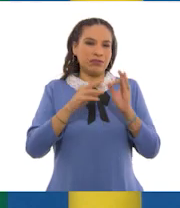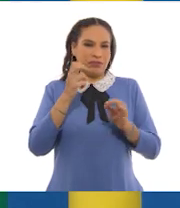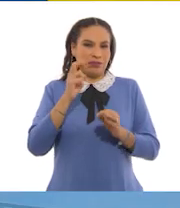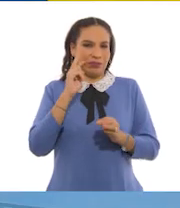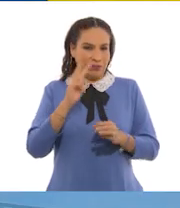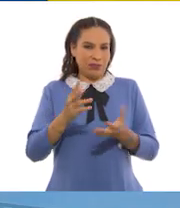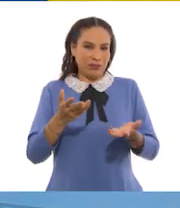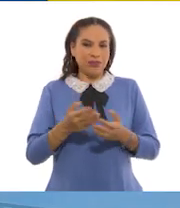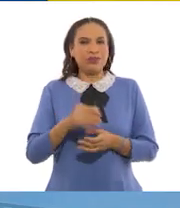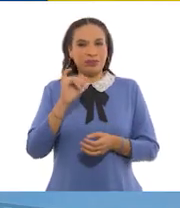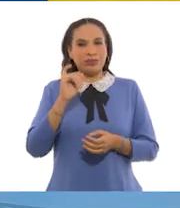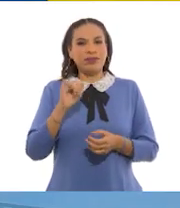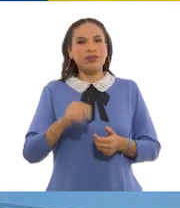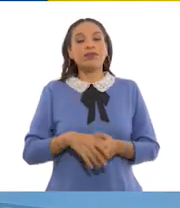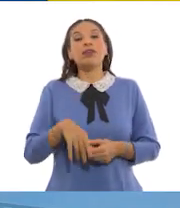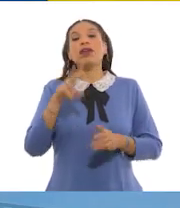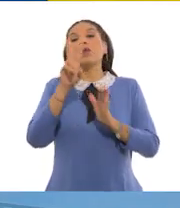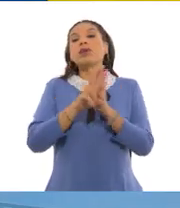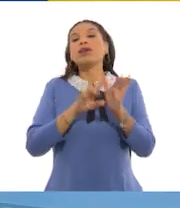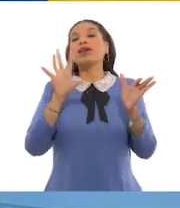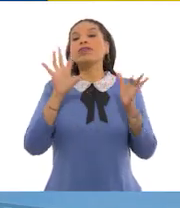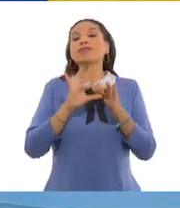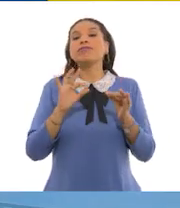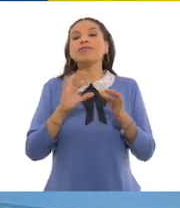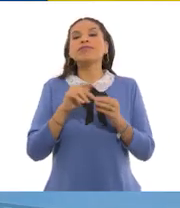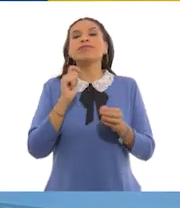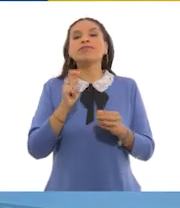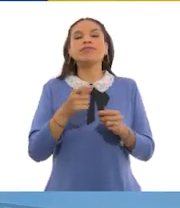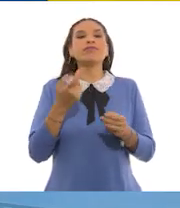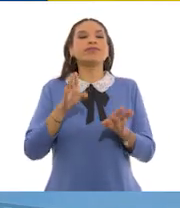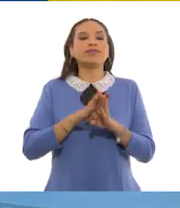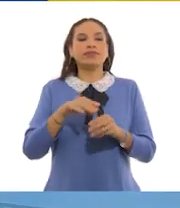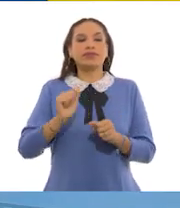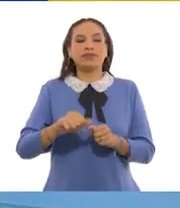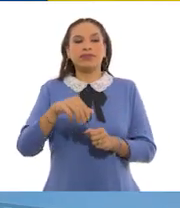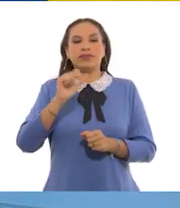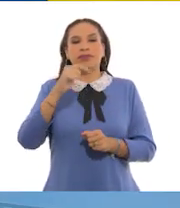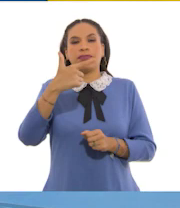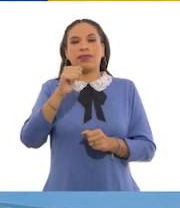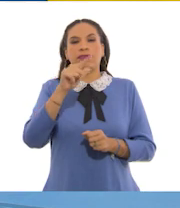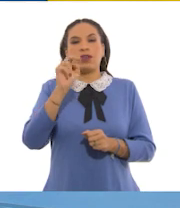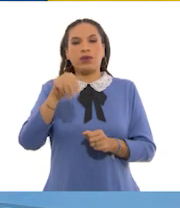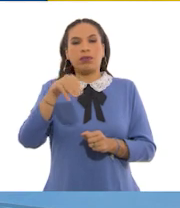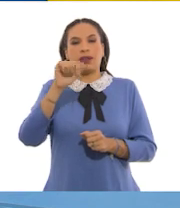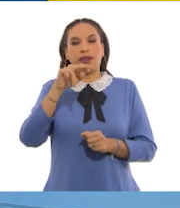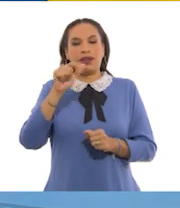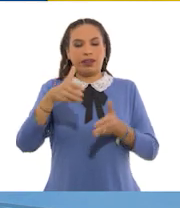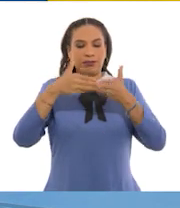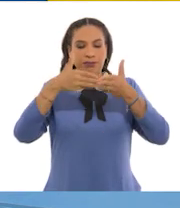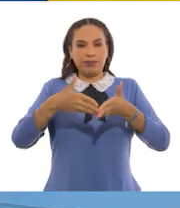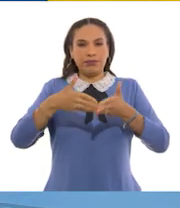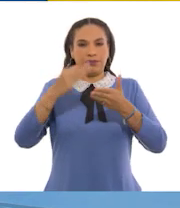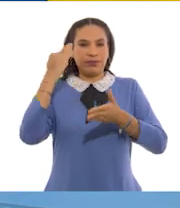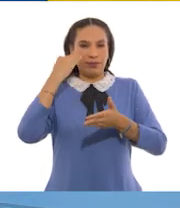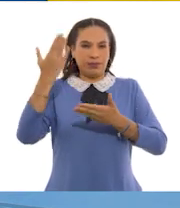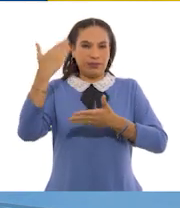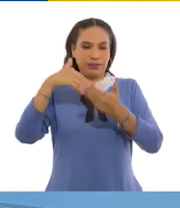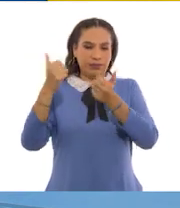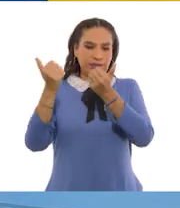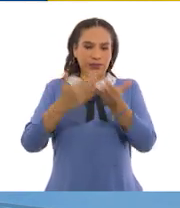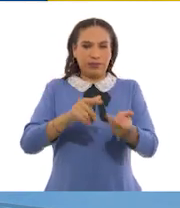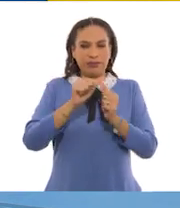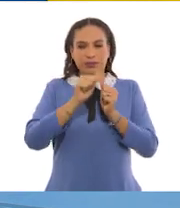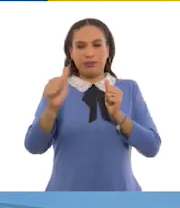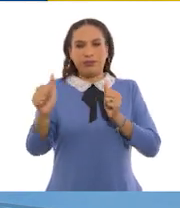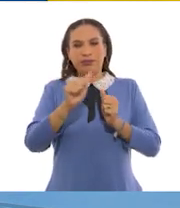esto. Así es, el video nos va a hablar sobre el Galeón de Manila, que es el barco que durante la colonia permitió el comercio entre